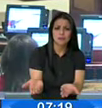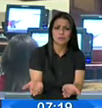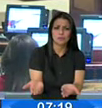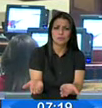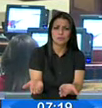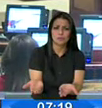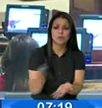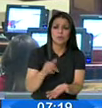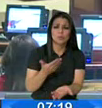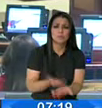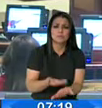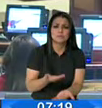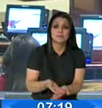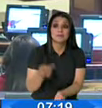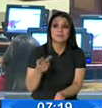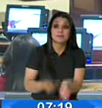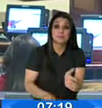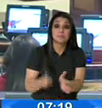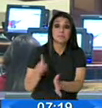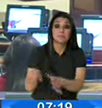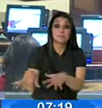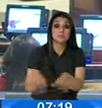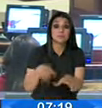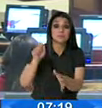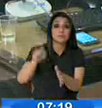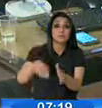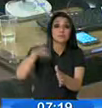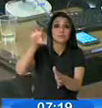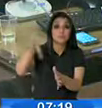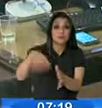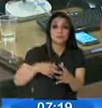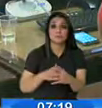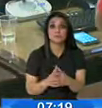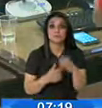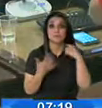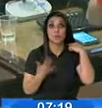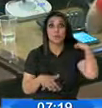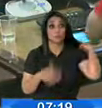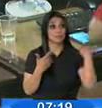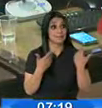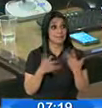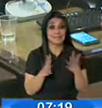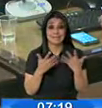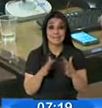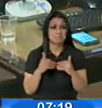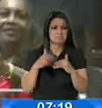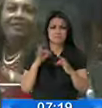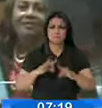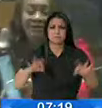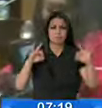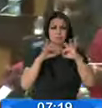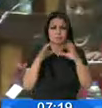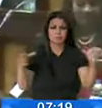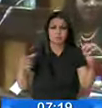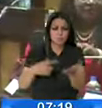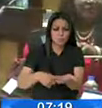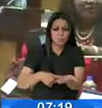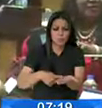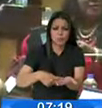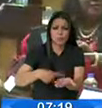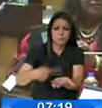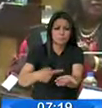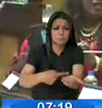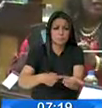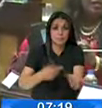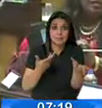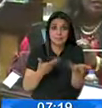que justifique claramente las actuaciones del señor procurador. Y cuando parecía que este punto, el más importante de la sesión de este martes, iniciaría a